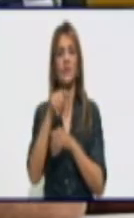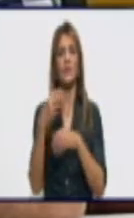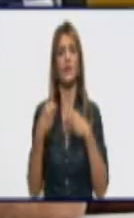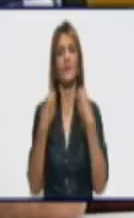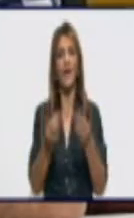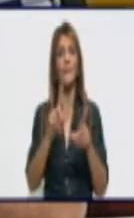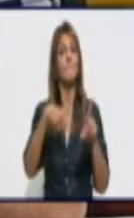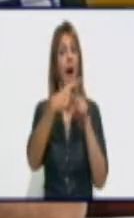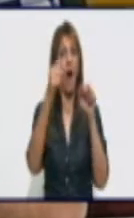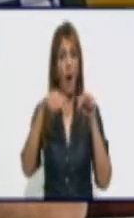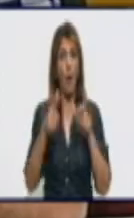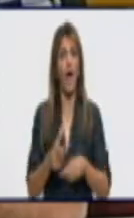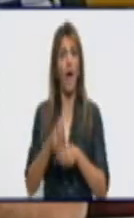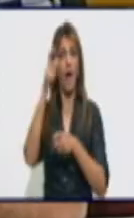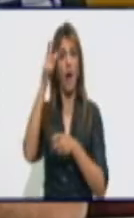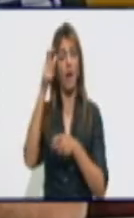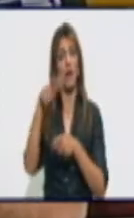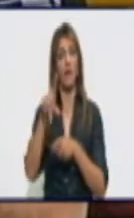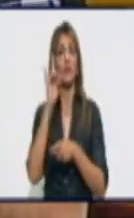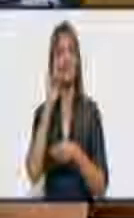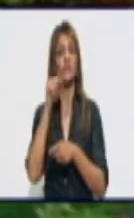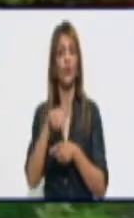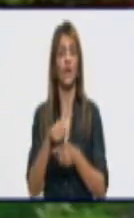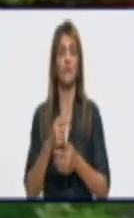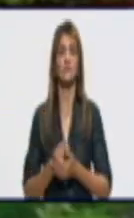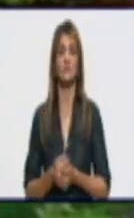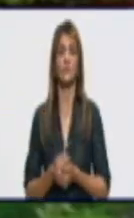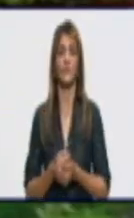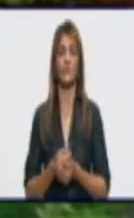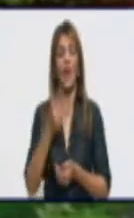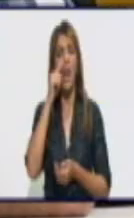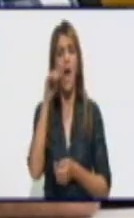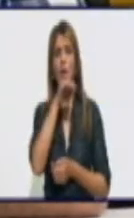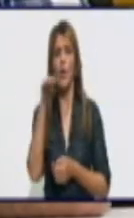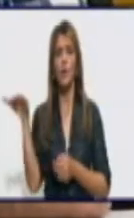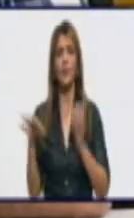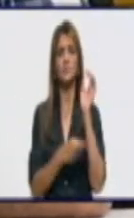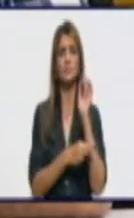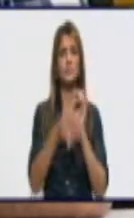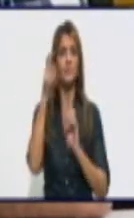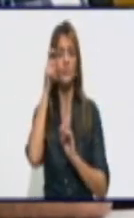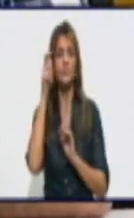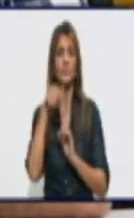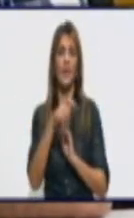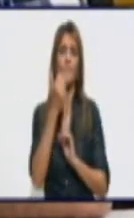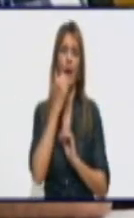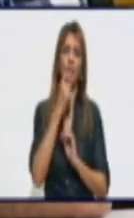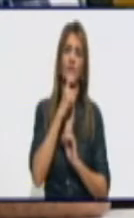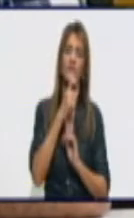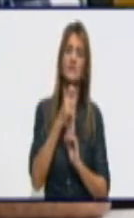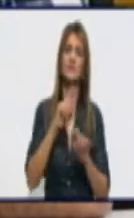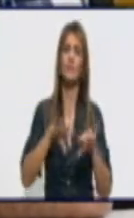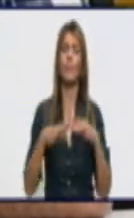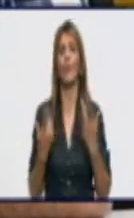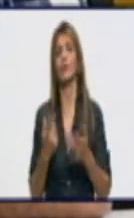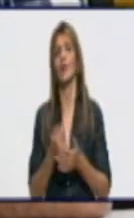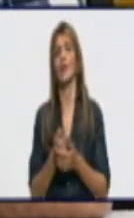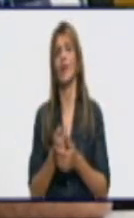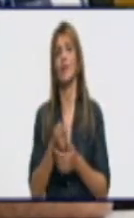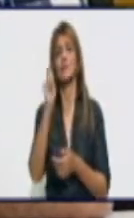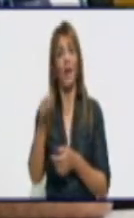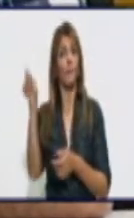leche. La norma de ganado vacuno es un poco más compleja, a partir de que se va a propiciar que no haya sacrificio de hembras, que